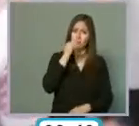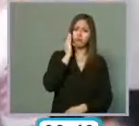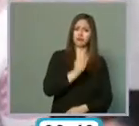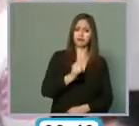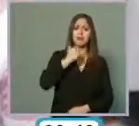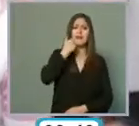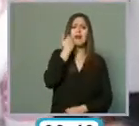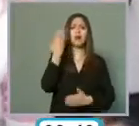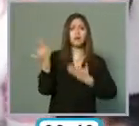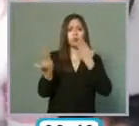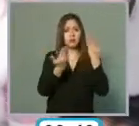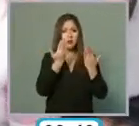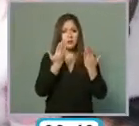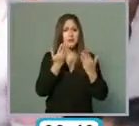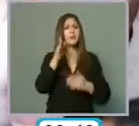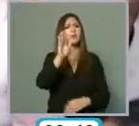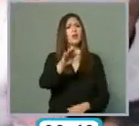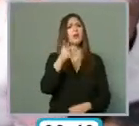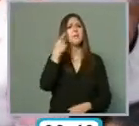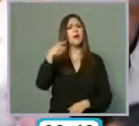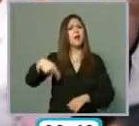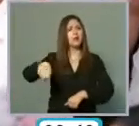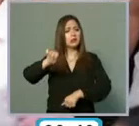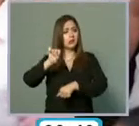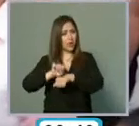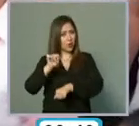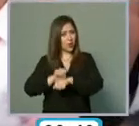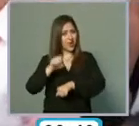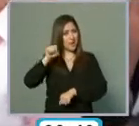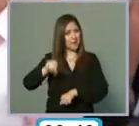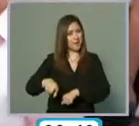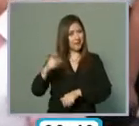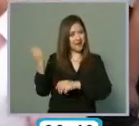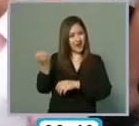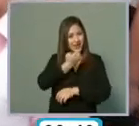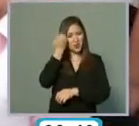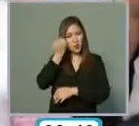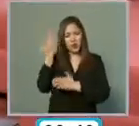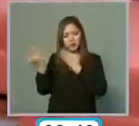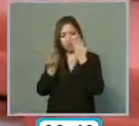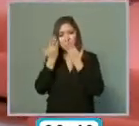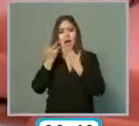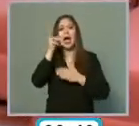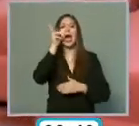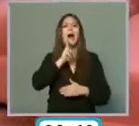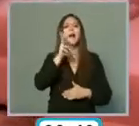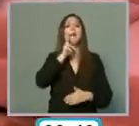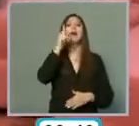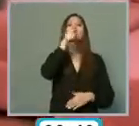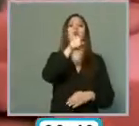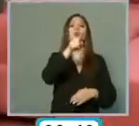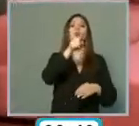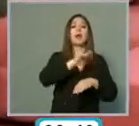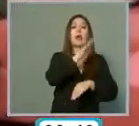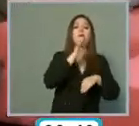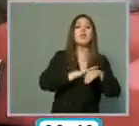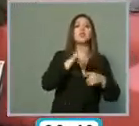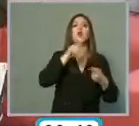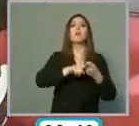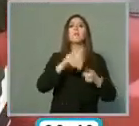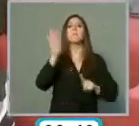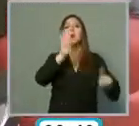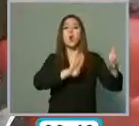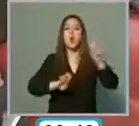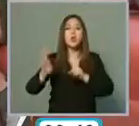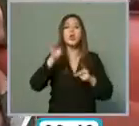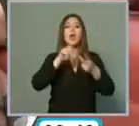de la secundaria, lo que cursas. Es un buen indicador, por ejemplo, si las materias de biología, los laboratorios y la anatomía